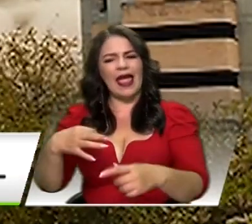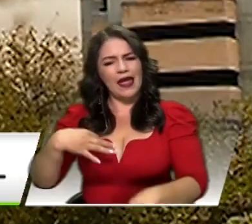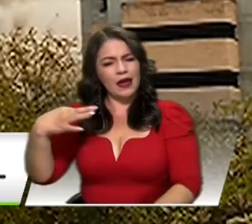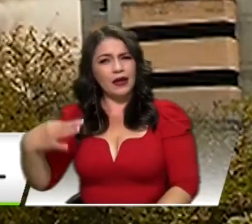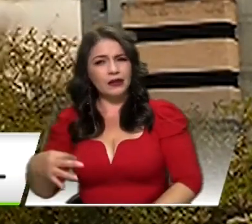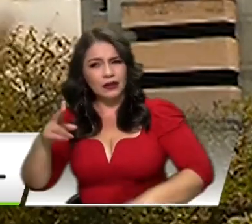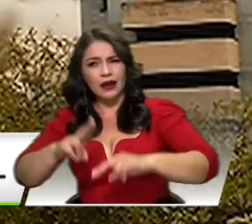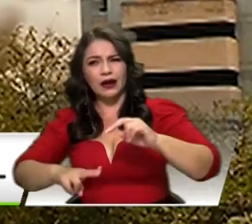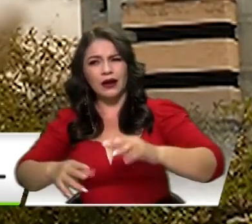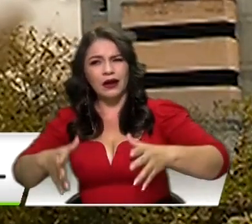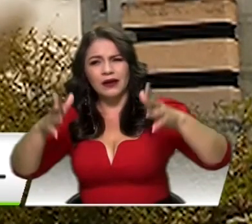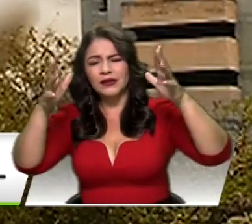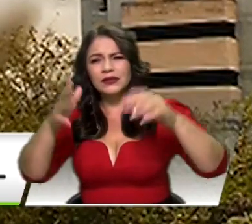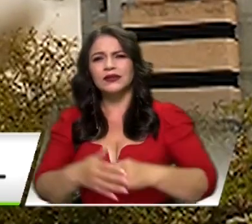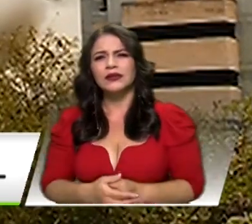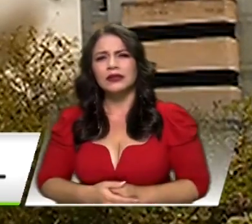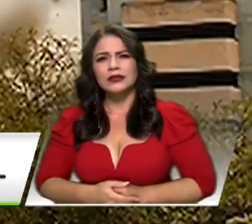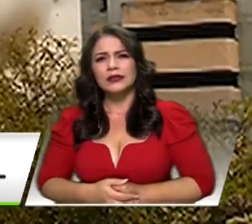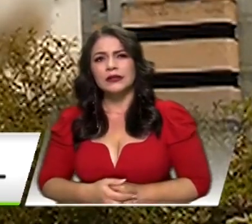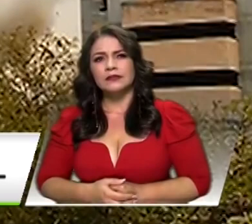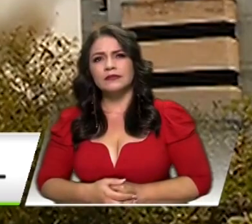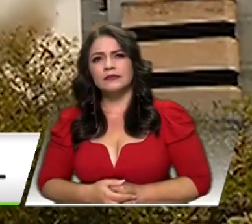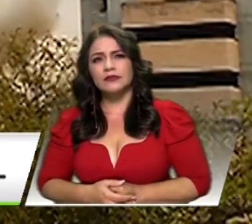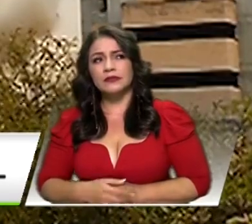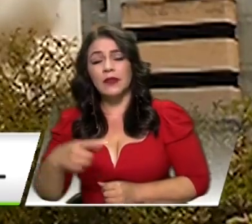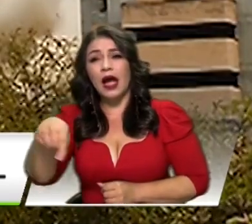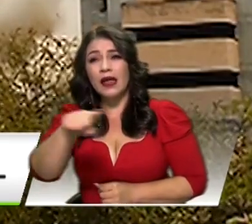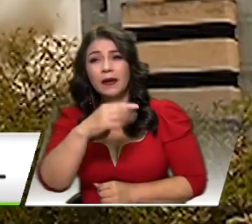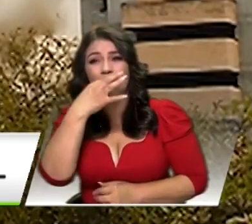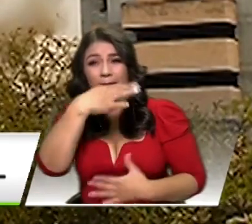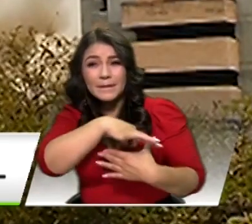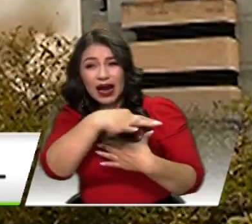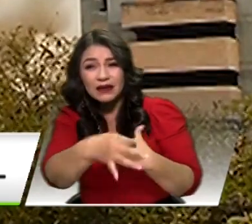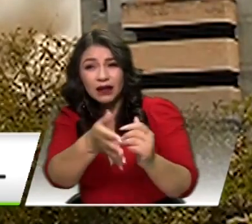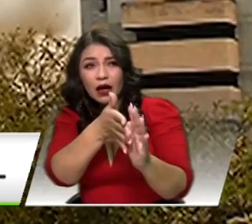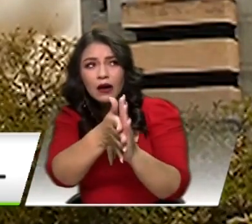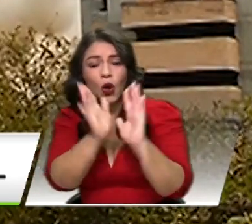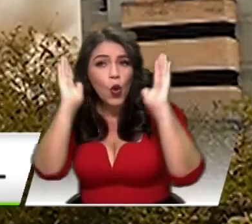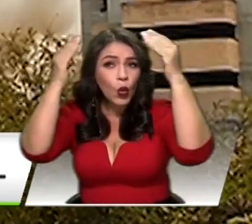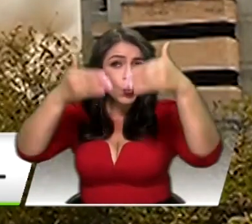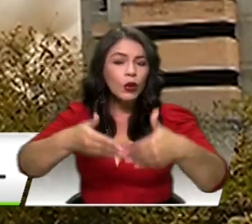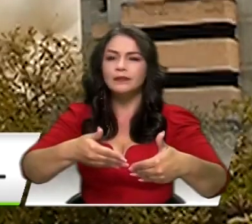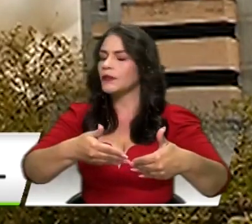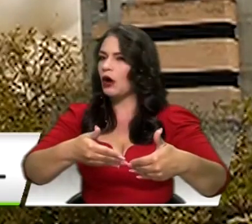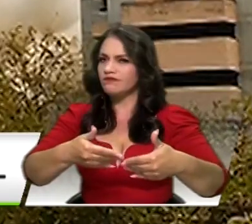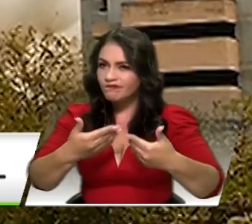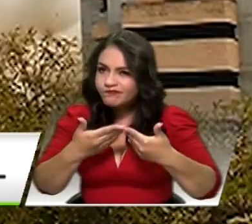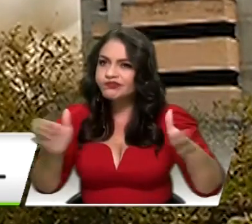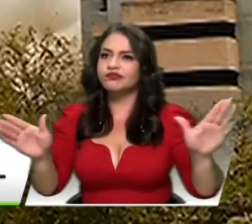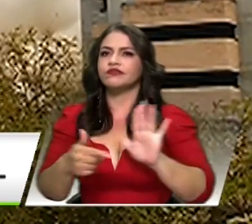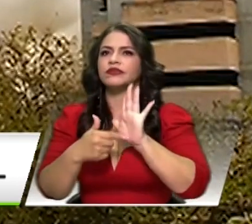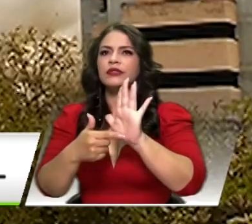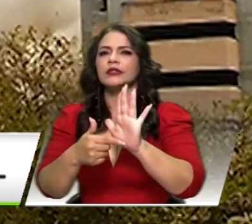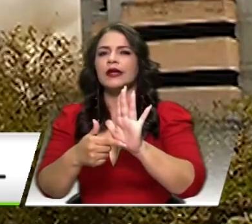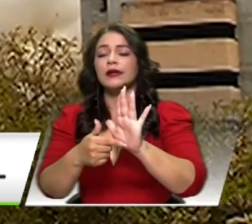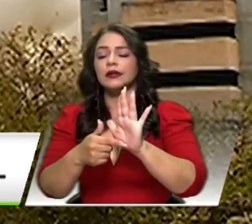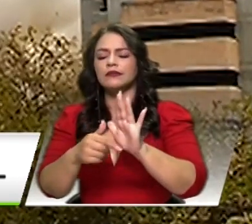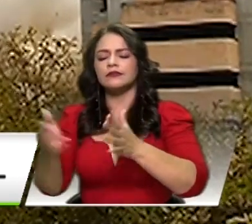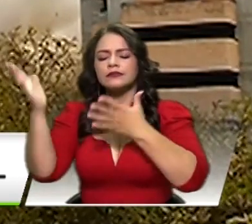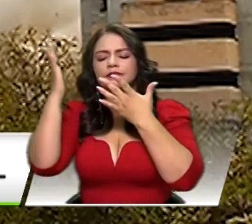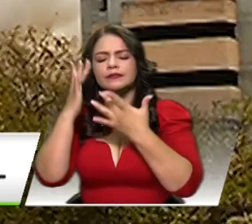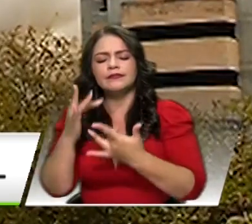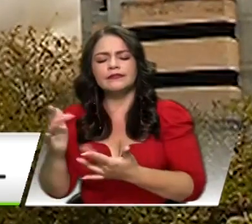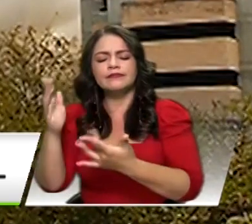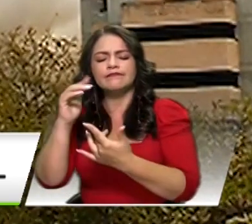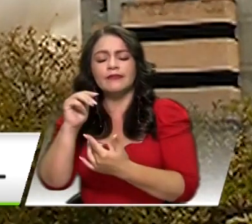las ansias de que la verdad no quede sepultada bajo los escombros y la esperanza de que el nuevo amanecer traiga una